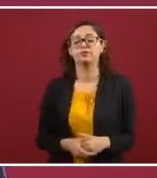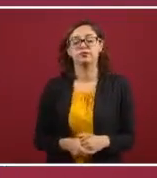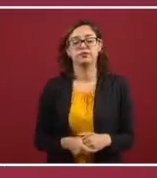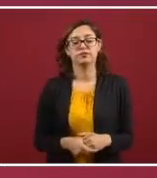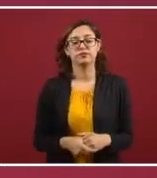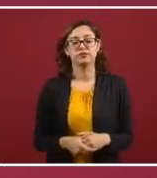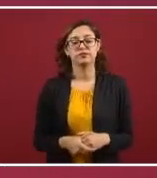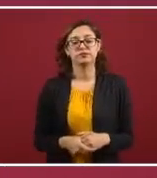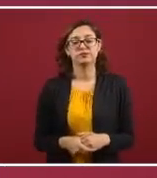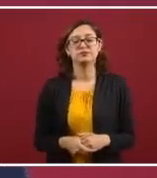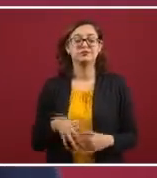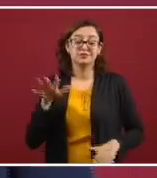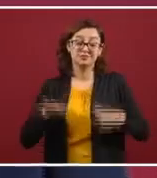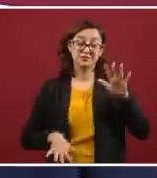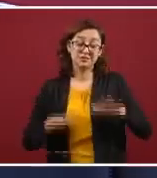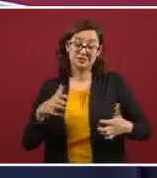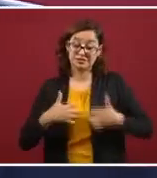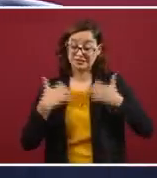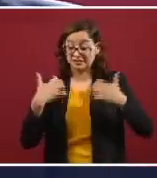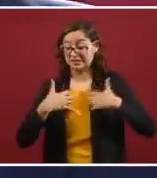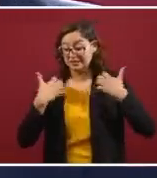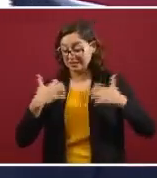Y luego hasta se enojan porque